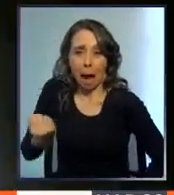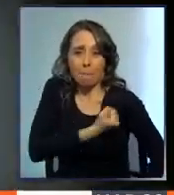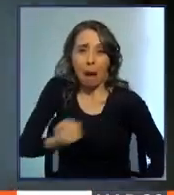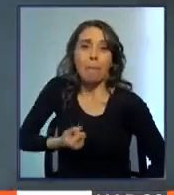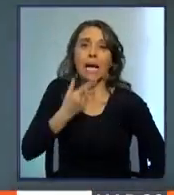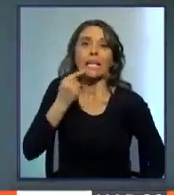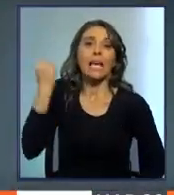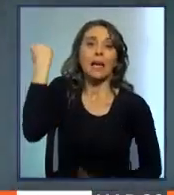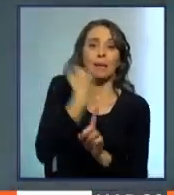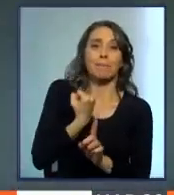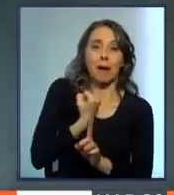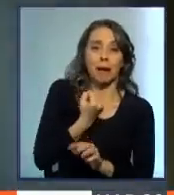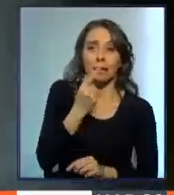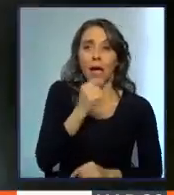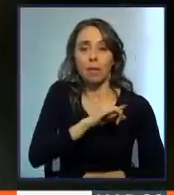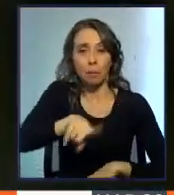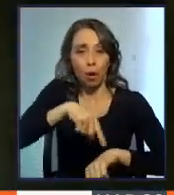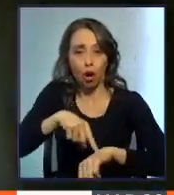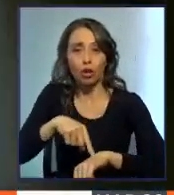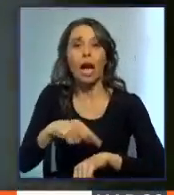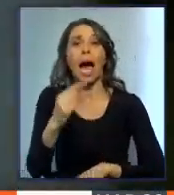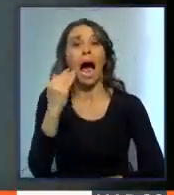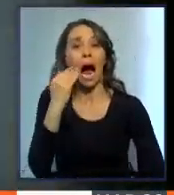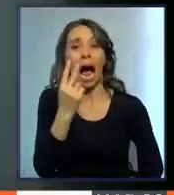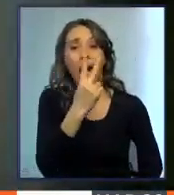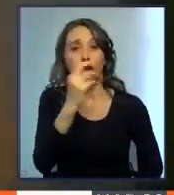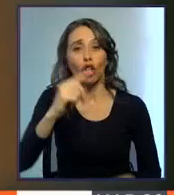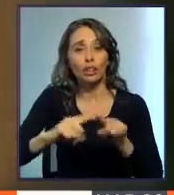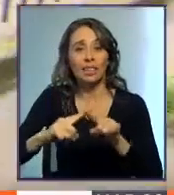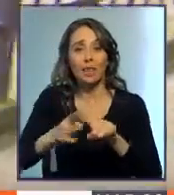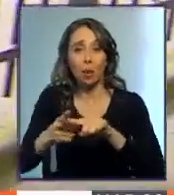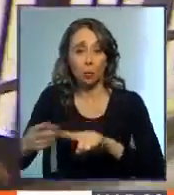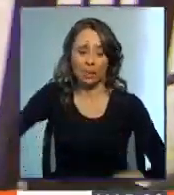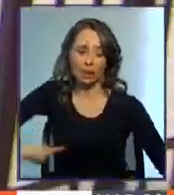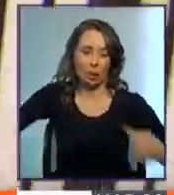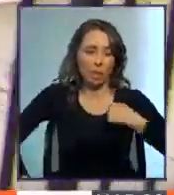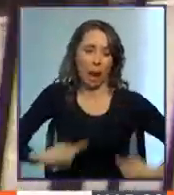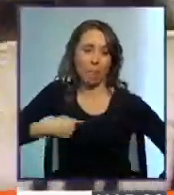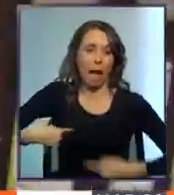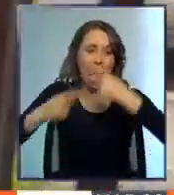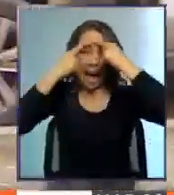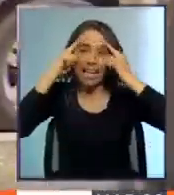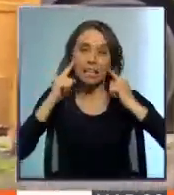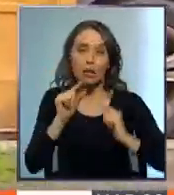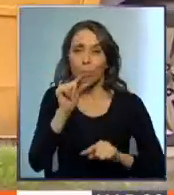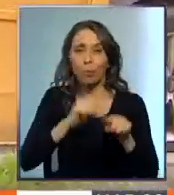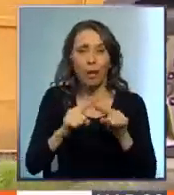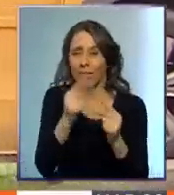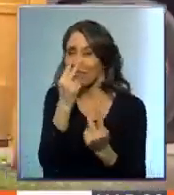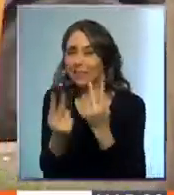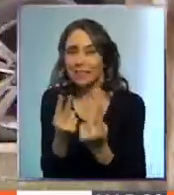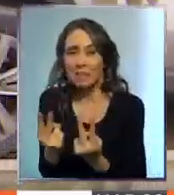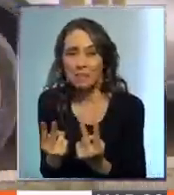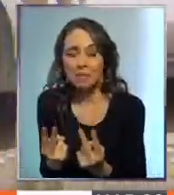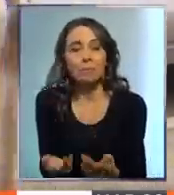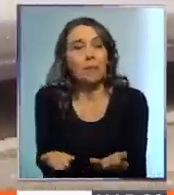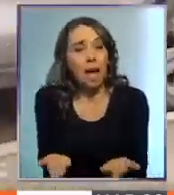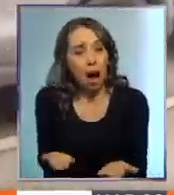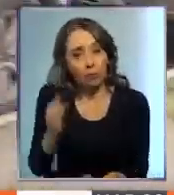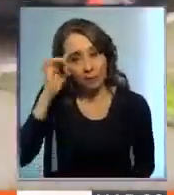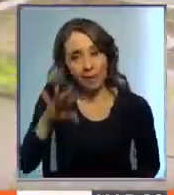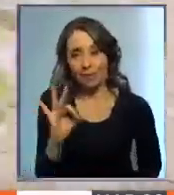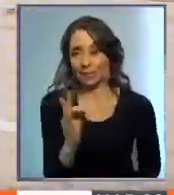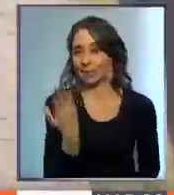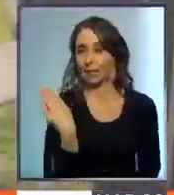las horas se conoció que el joven fue herido en casi 200 ocasiones, algo pocas veces visto. Por ahora se sabe que el